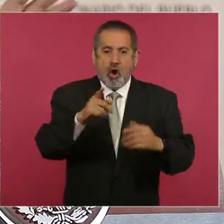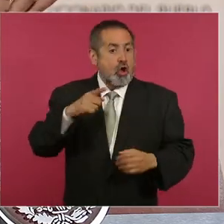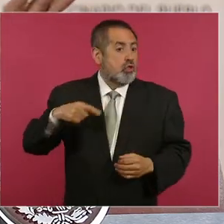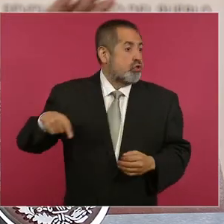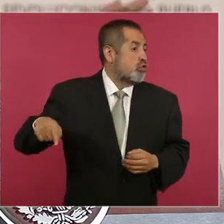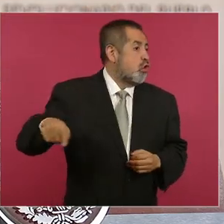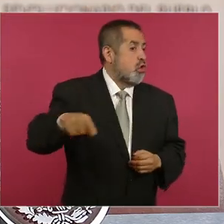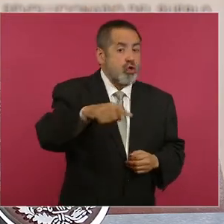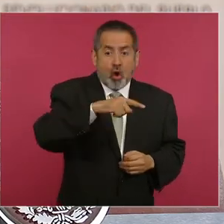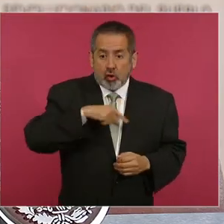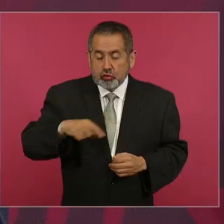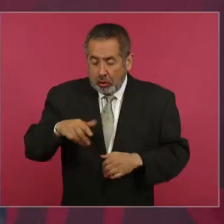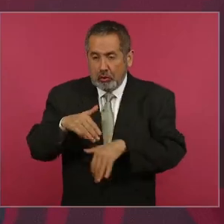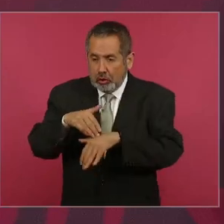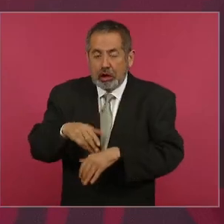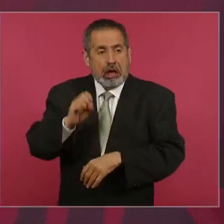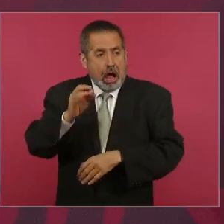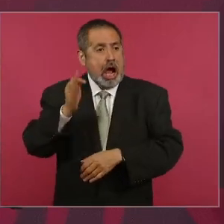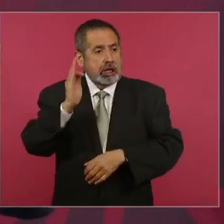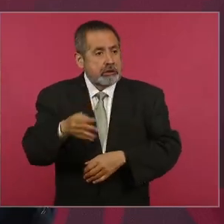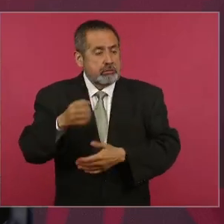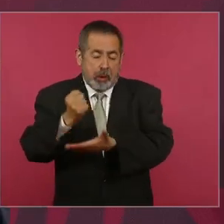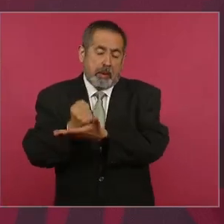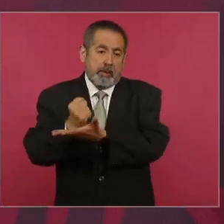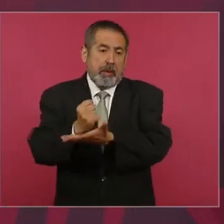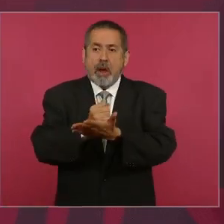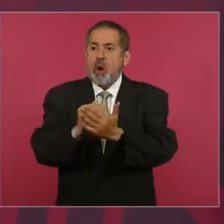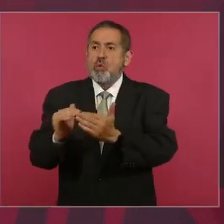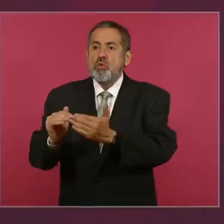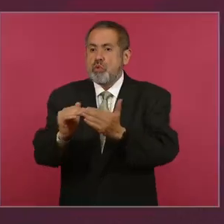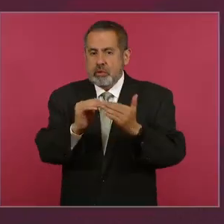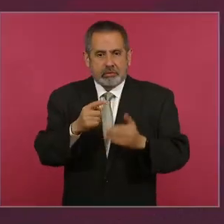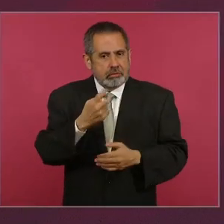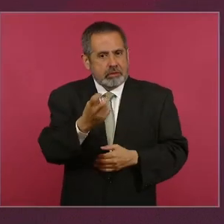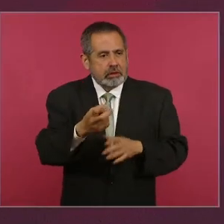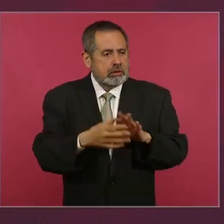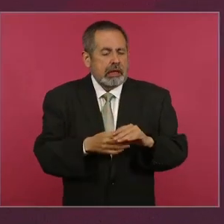de esa forma, como les estoy explicando,